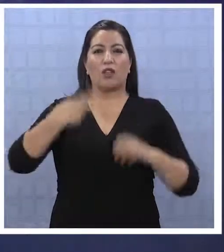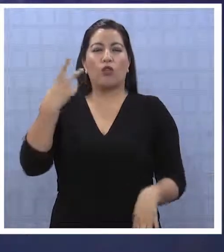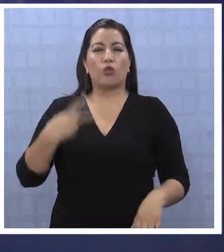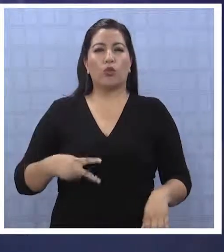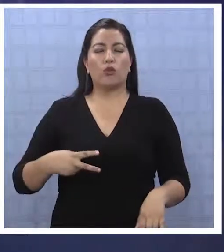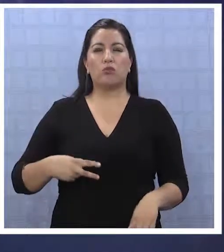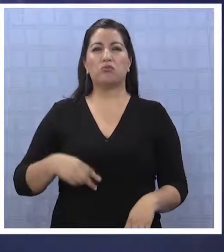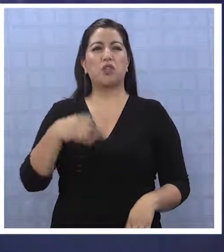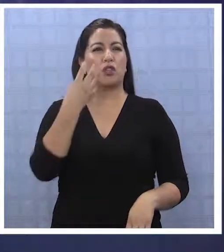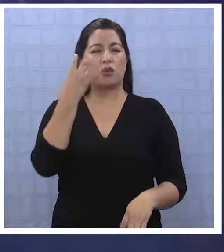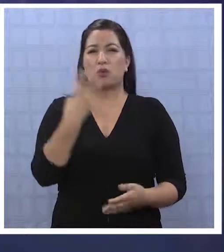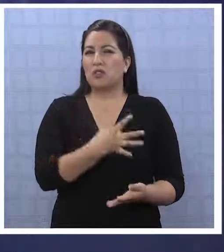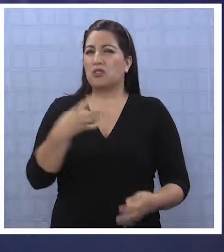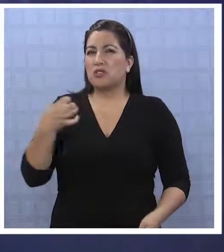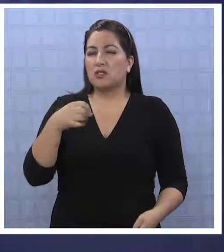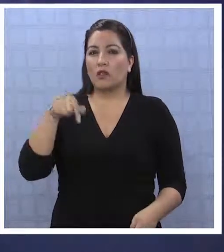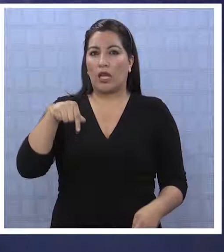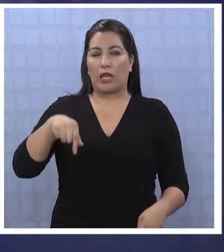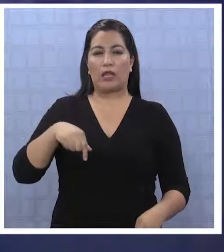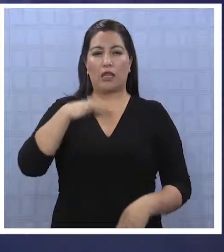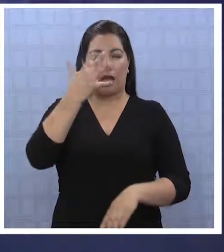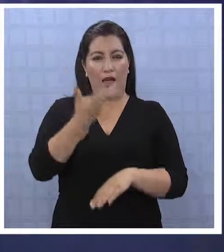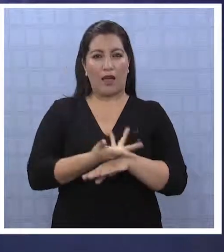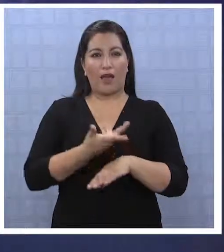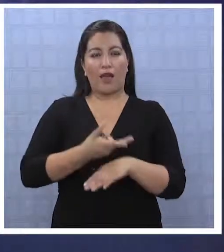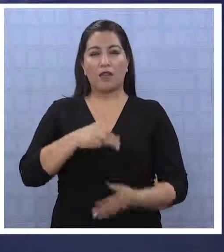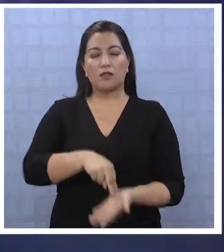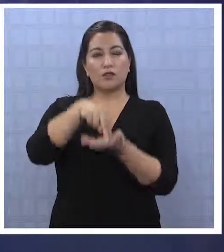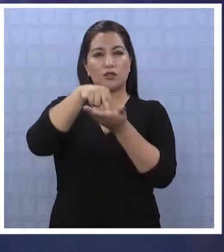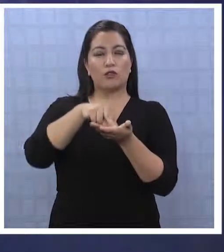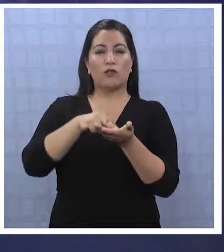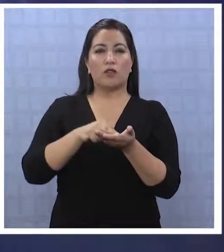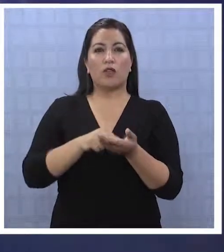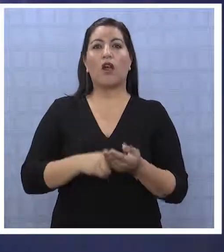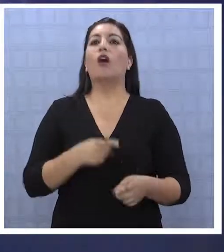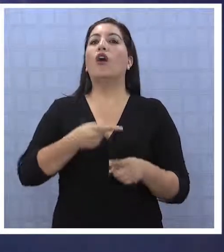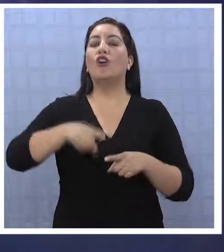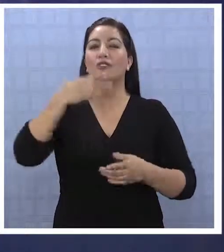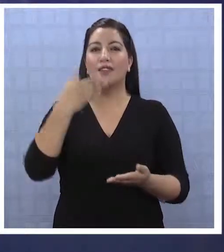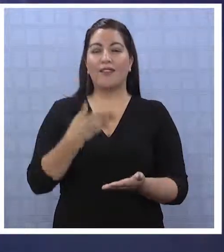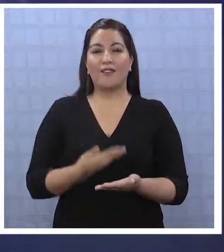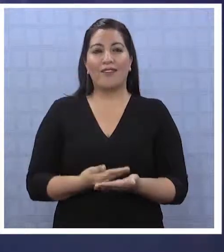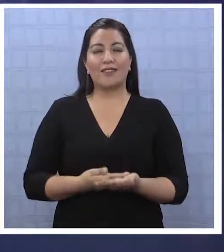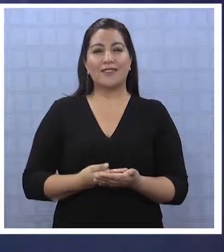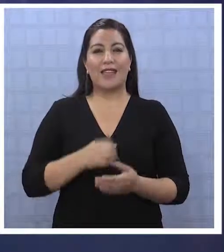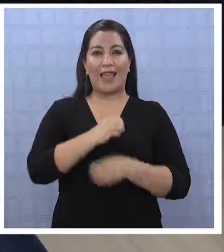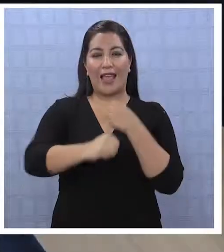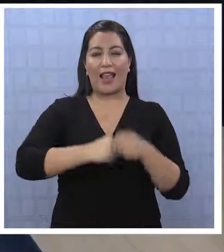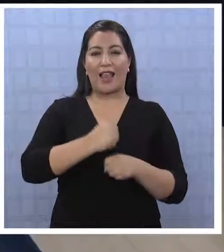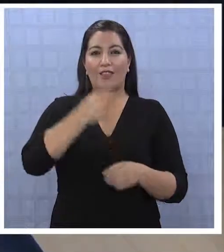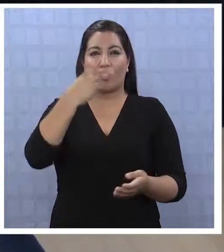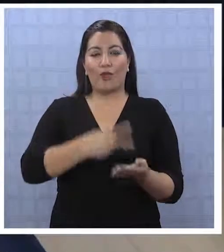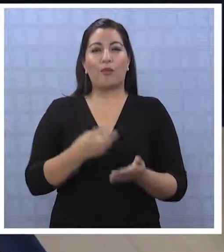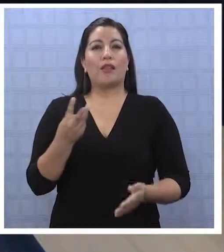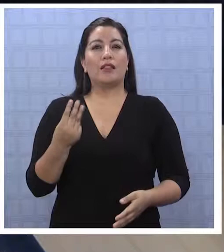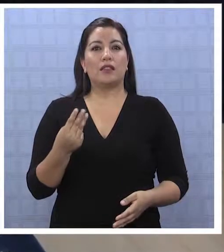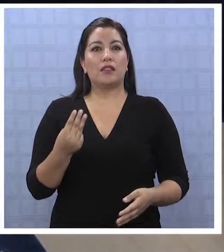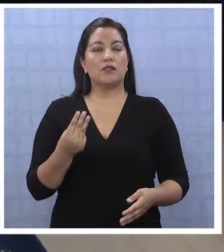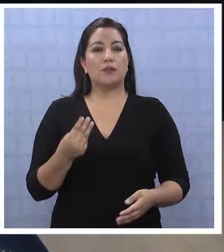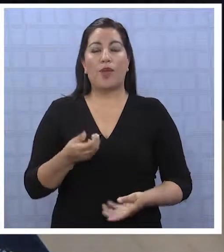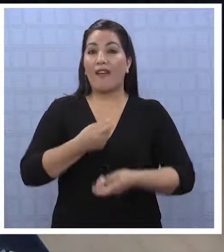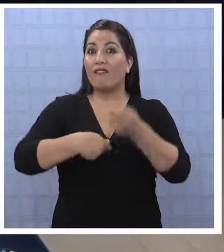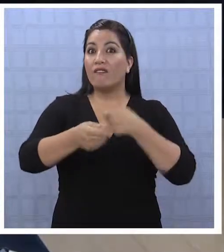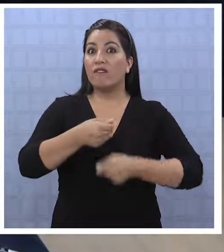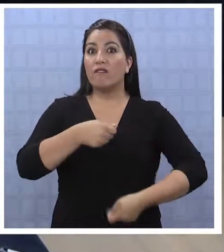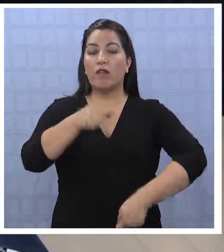empresarios que están en la zona franca se han configurado nuevamente el año 2013 como ventas récord